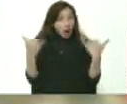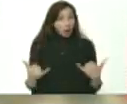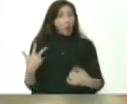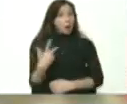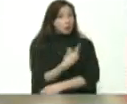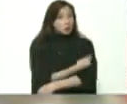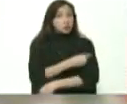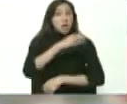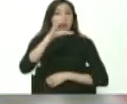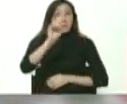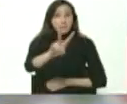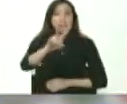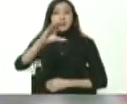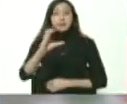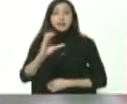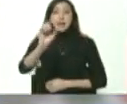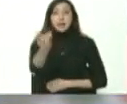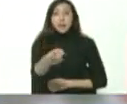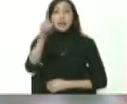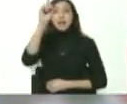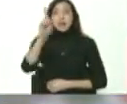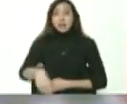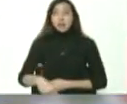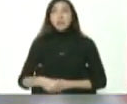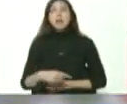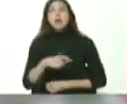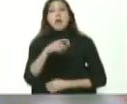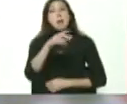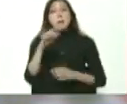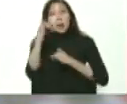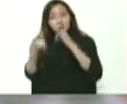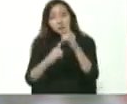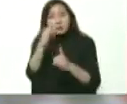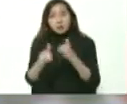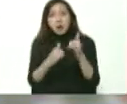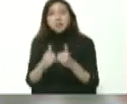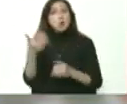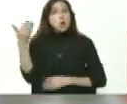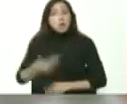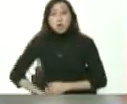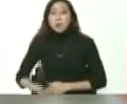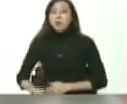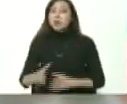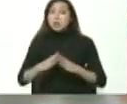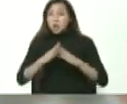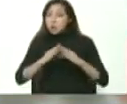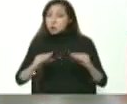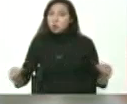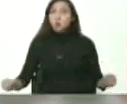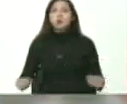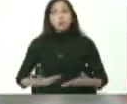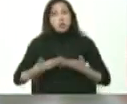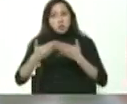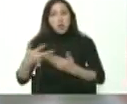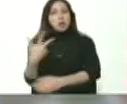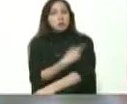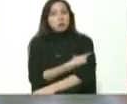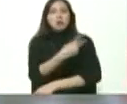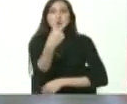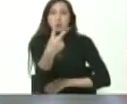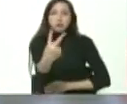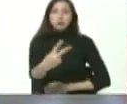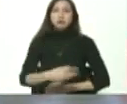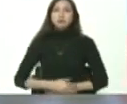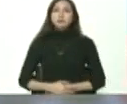BCG y la hepatitis B para recién nacidos. Esto es importante para todos niños recién nacidos, que se cumplan estas dos vacunas. Luego